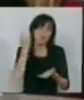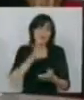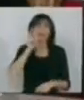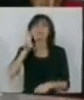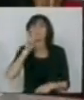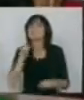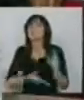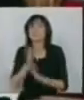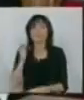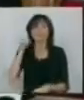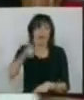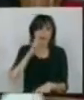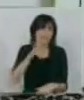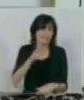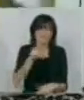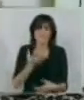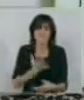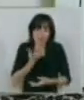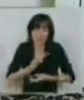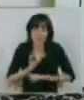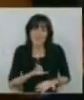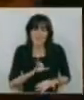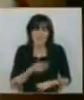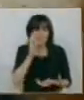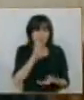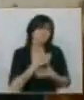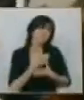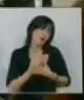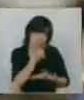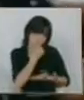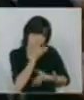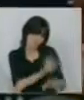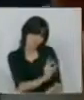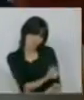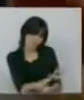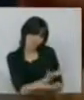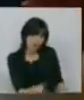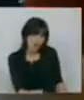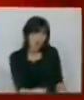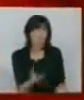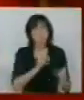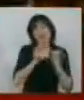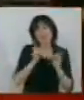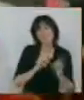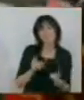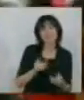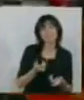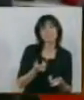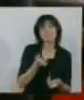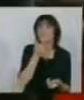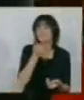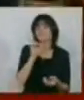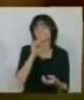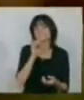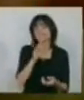viendo, a los dueños que ven qué hacen los pobres perros cuando se quedan solos. Y muchos tienen lo que se llama el